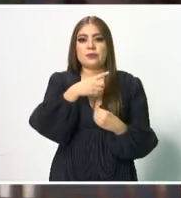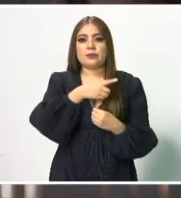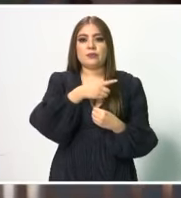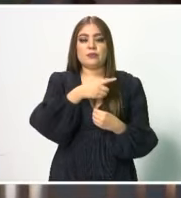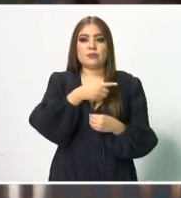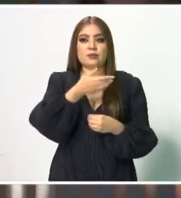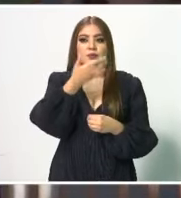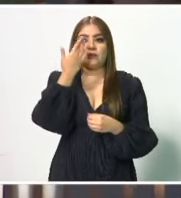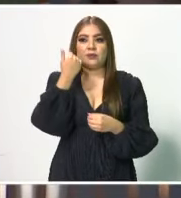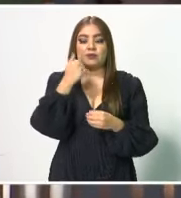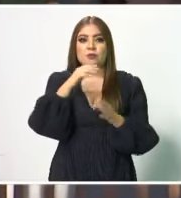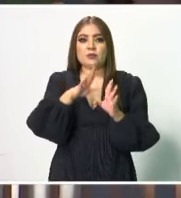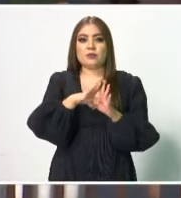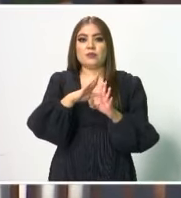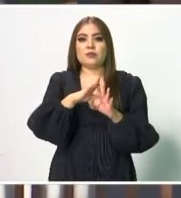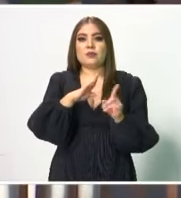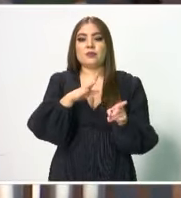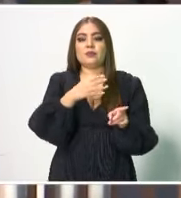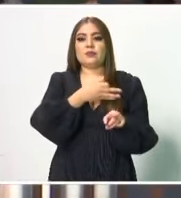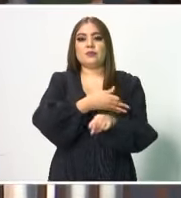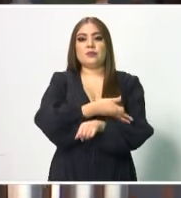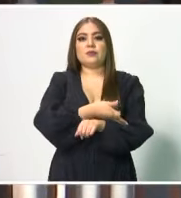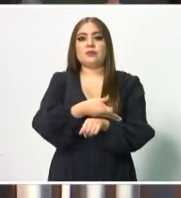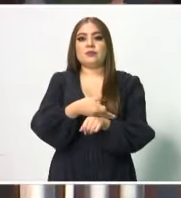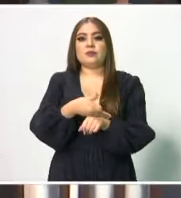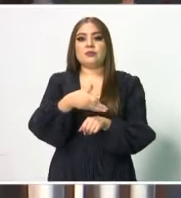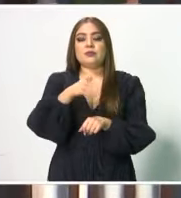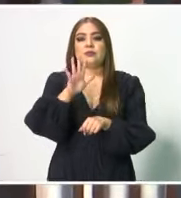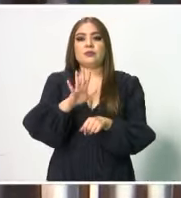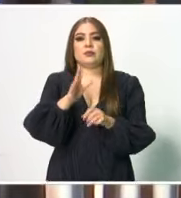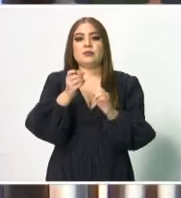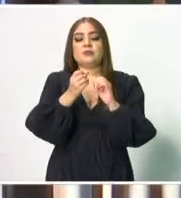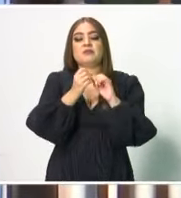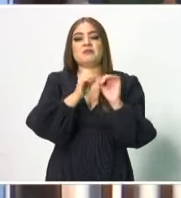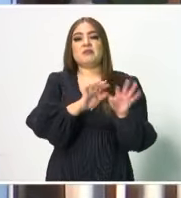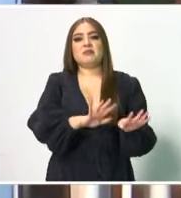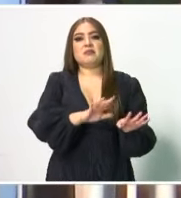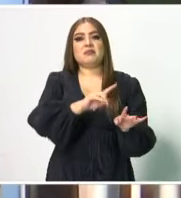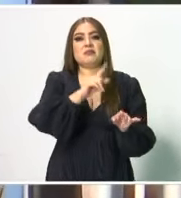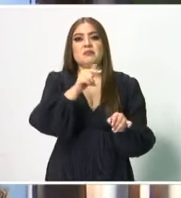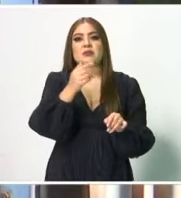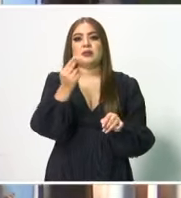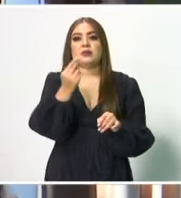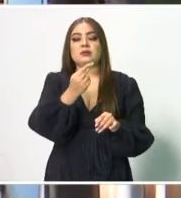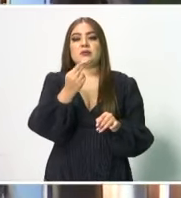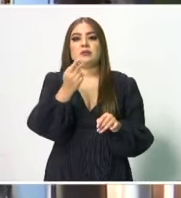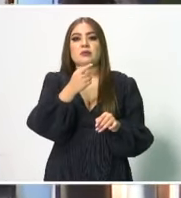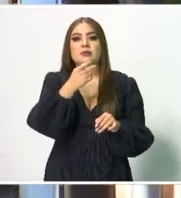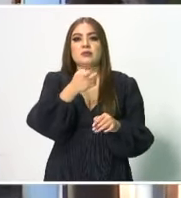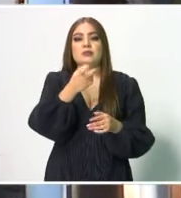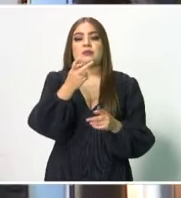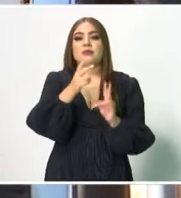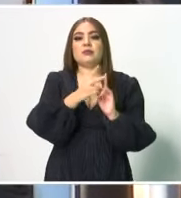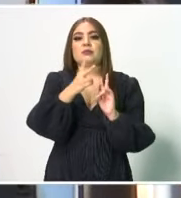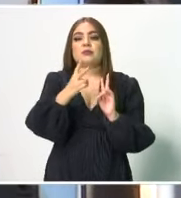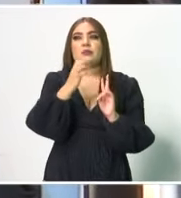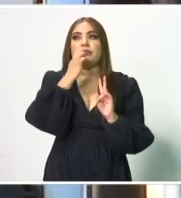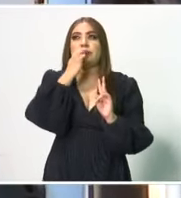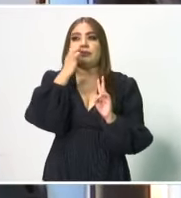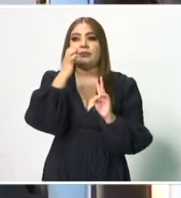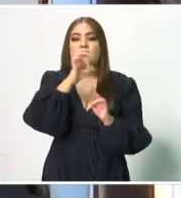está en sus familiares, que vive en este nivel de abandono y tuvo que recurrir a solicitar la ayuda de sus vecinos gritando para que alguien